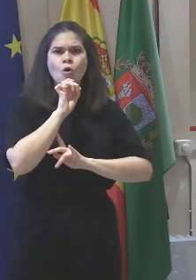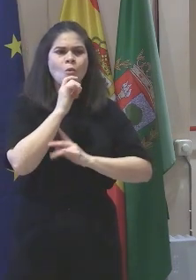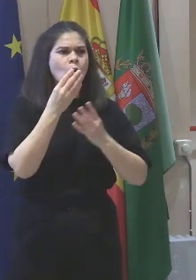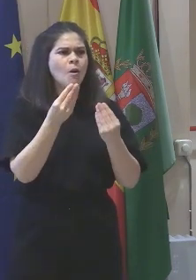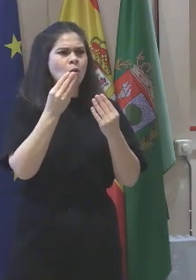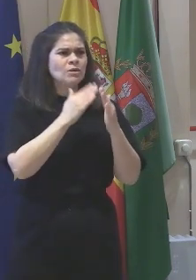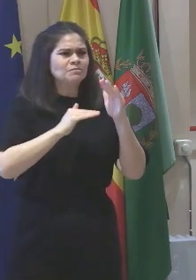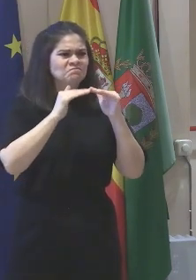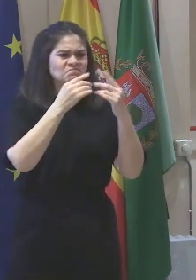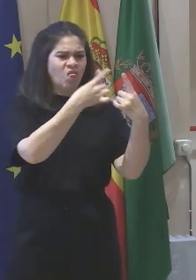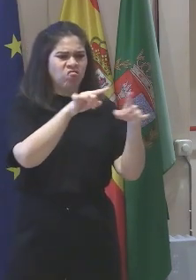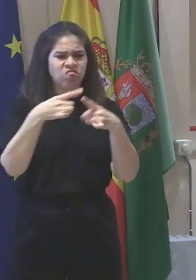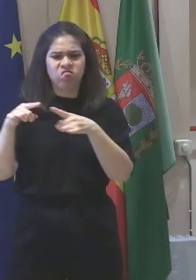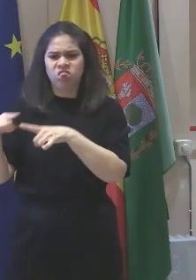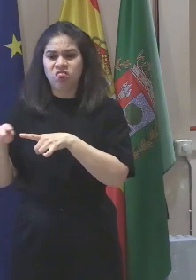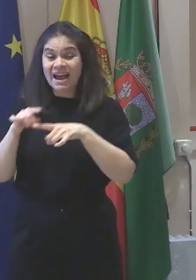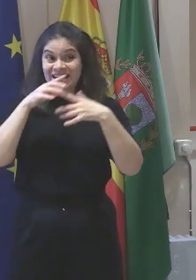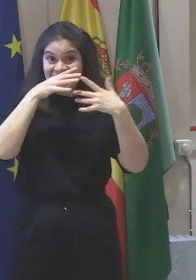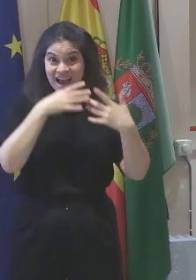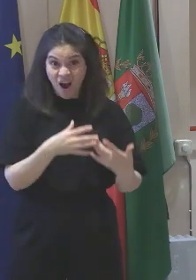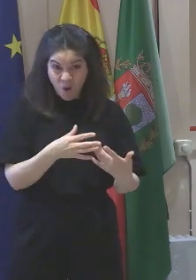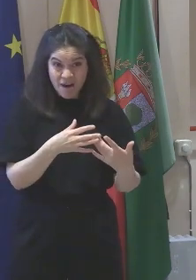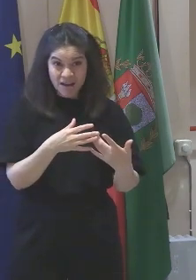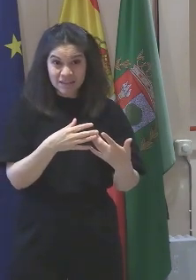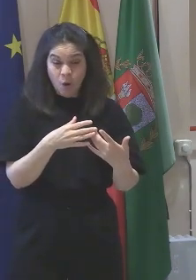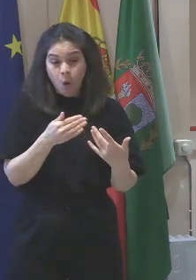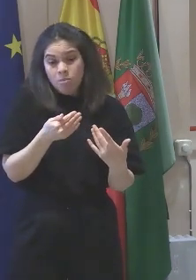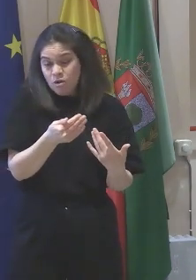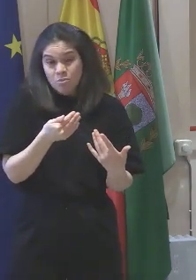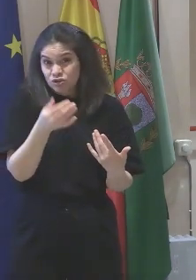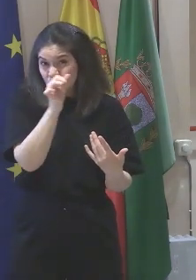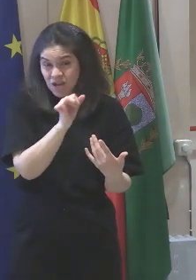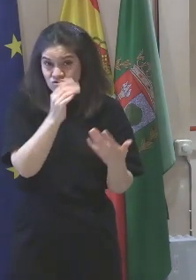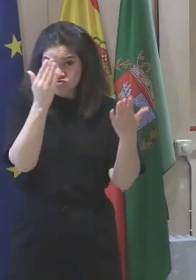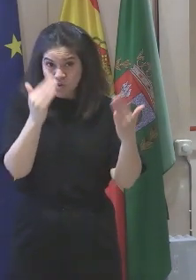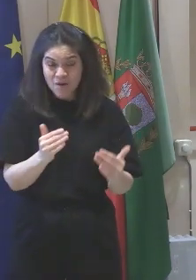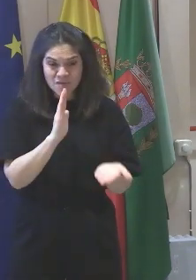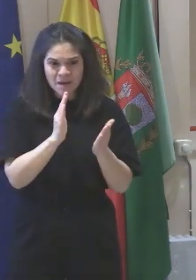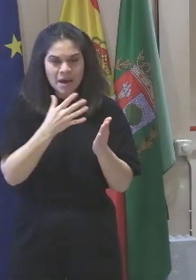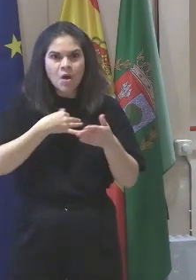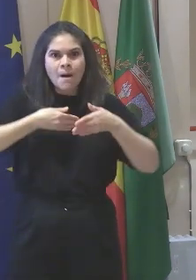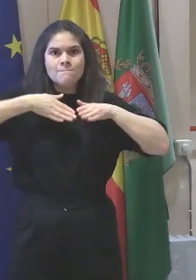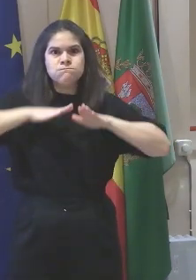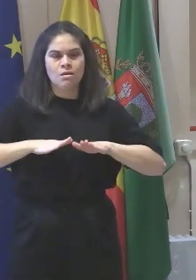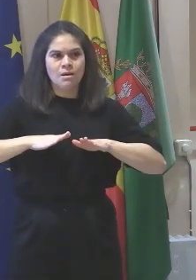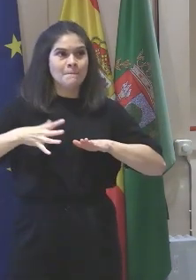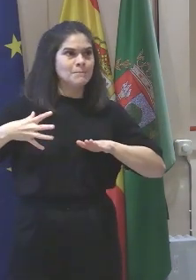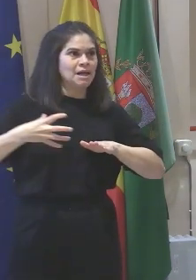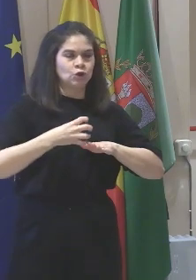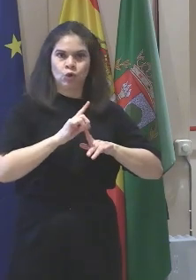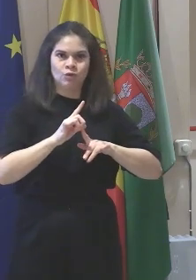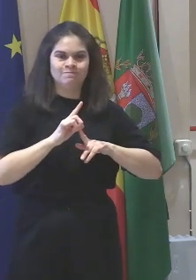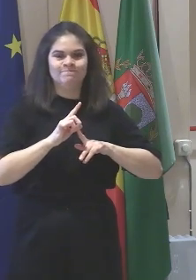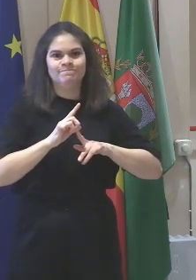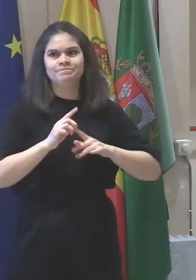heterogénea y no vamos a tener, a día de hoy, por lo menos en los próximos años, una terapia que la pueda frenar para todo el mundo, ni